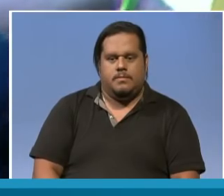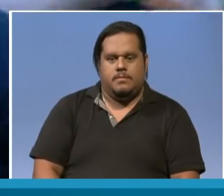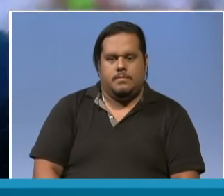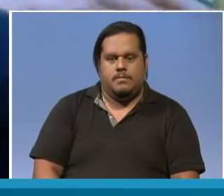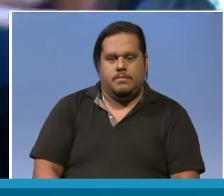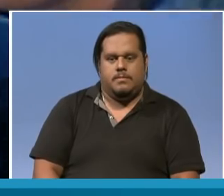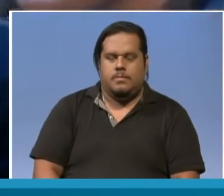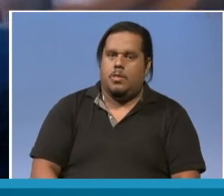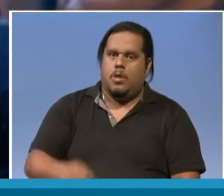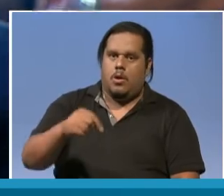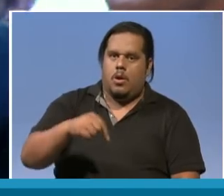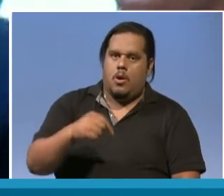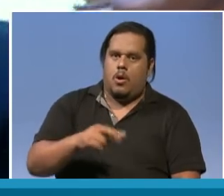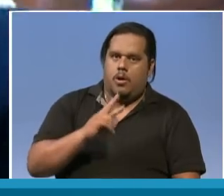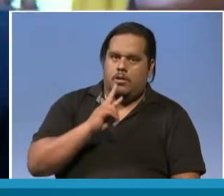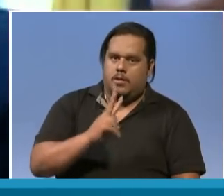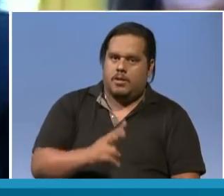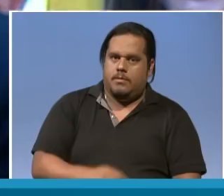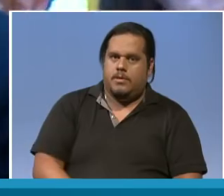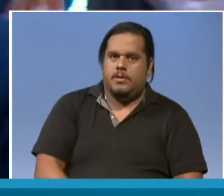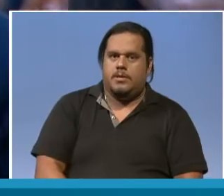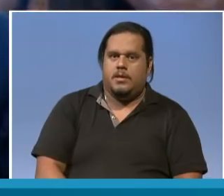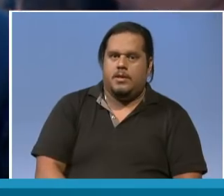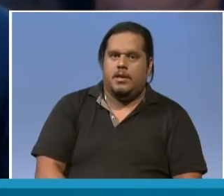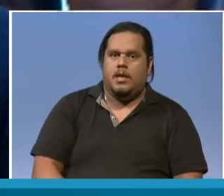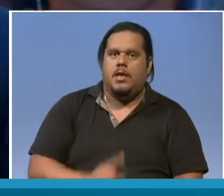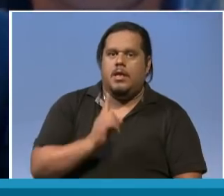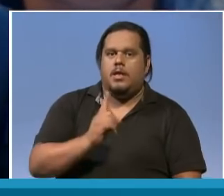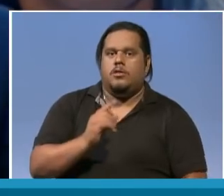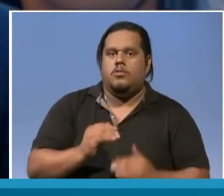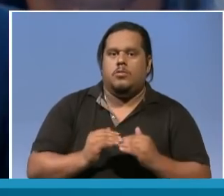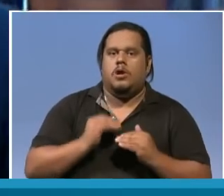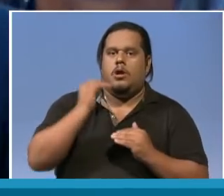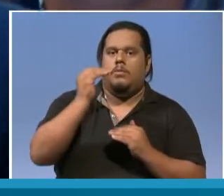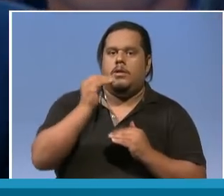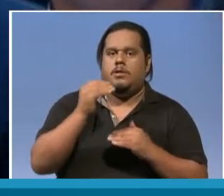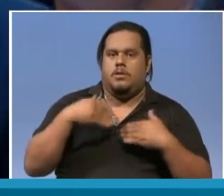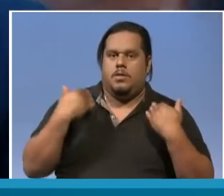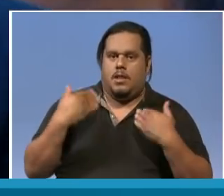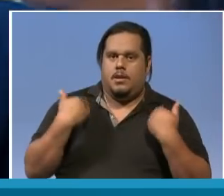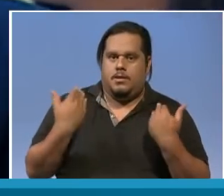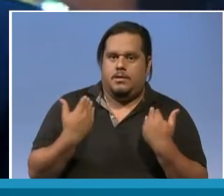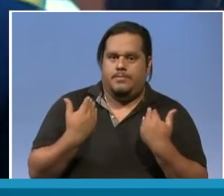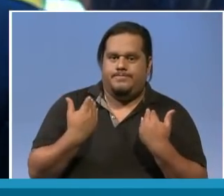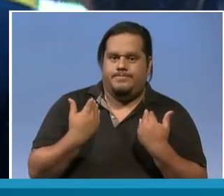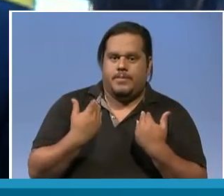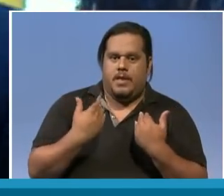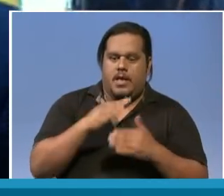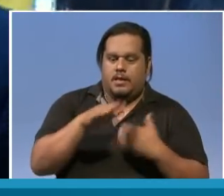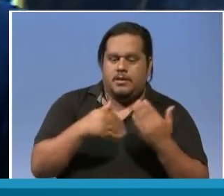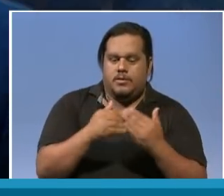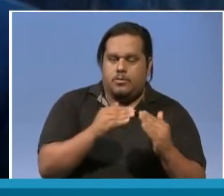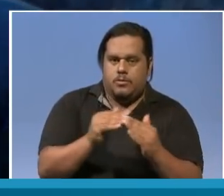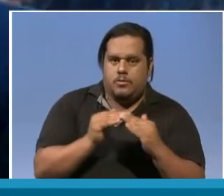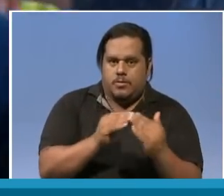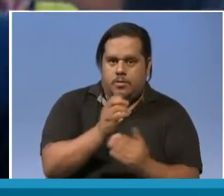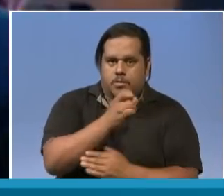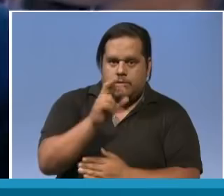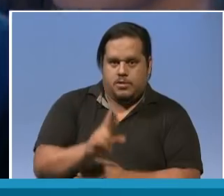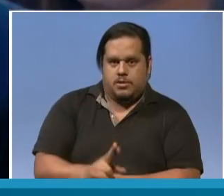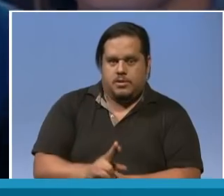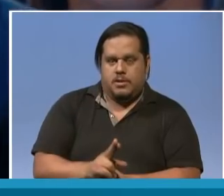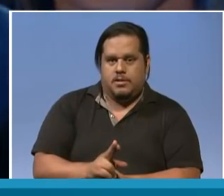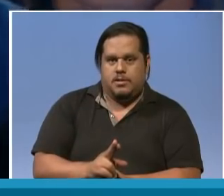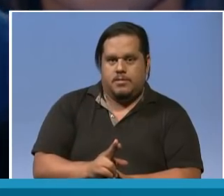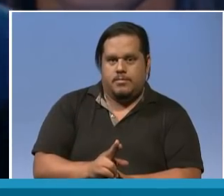Hoy ciertamente es un momento de alegría. El pueblo costarricense, el